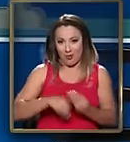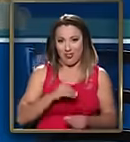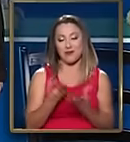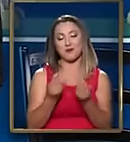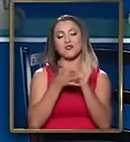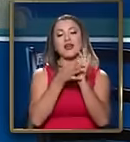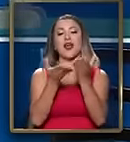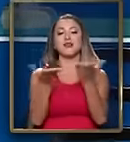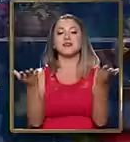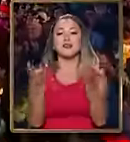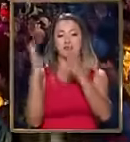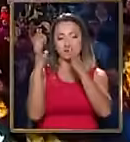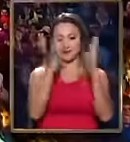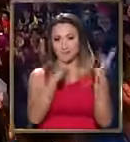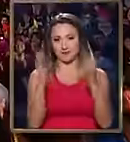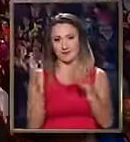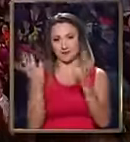Muchas gracias.